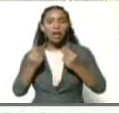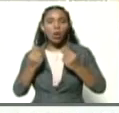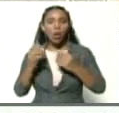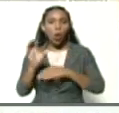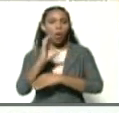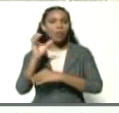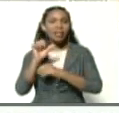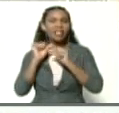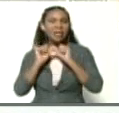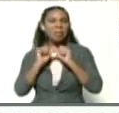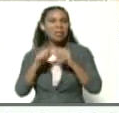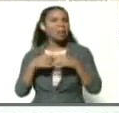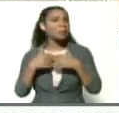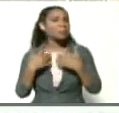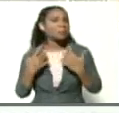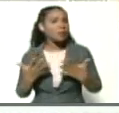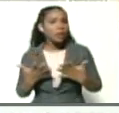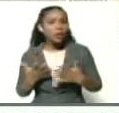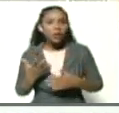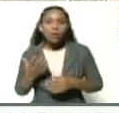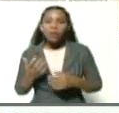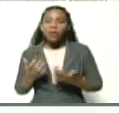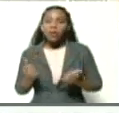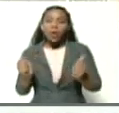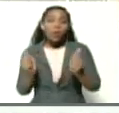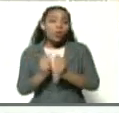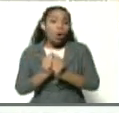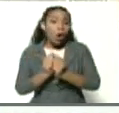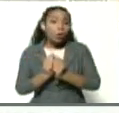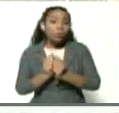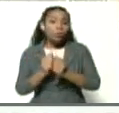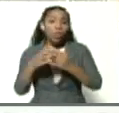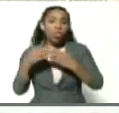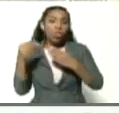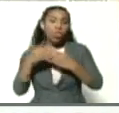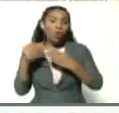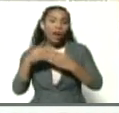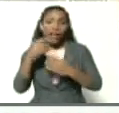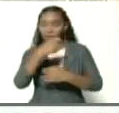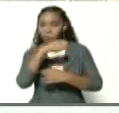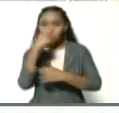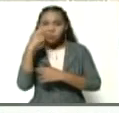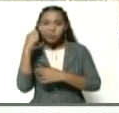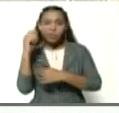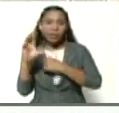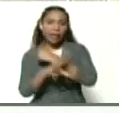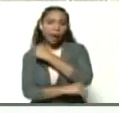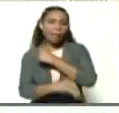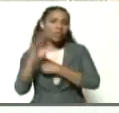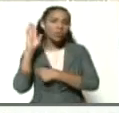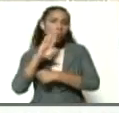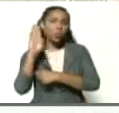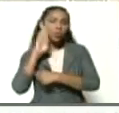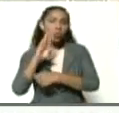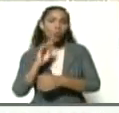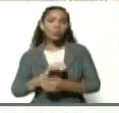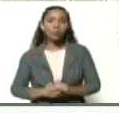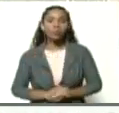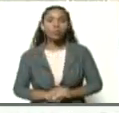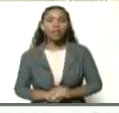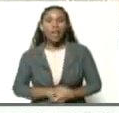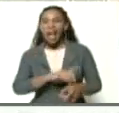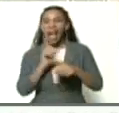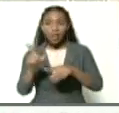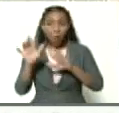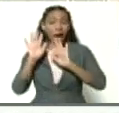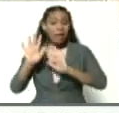mantiene con los narcodólares, con los dólares del narcotráfico. Eso